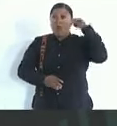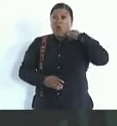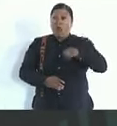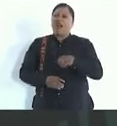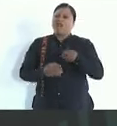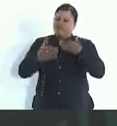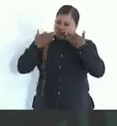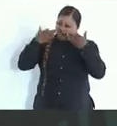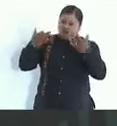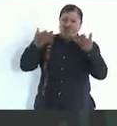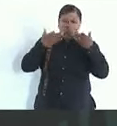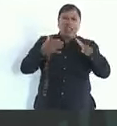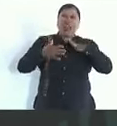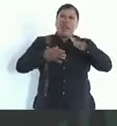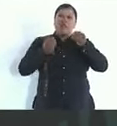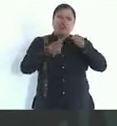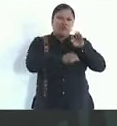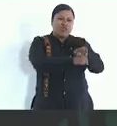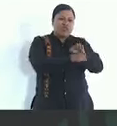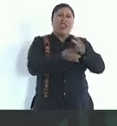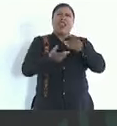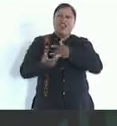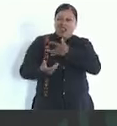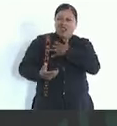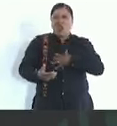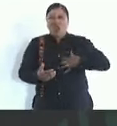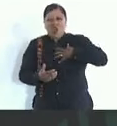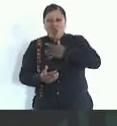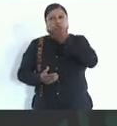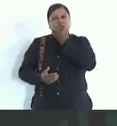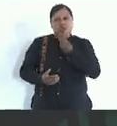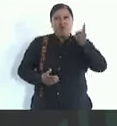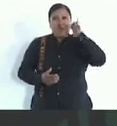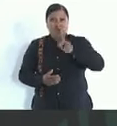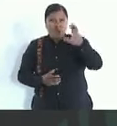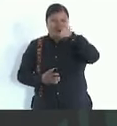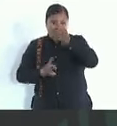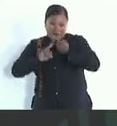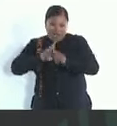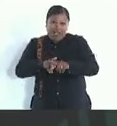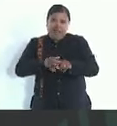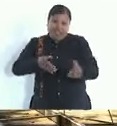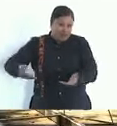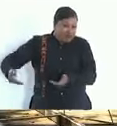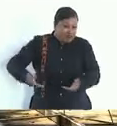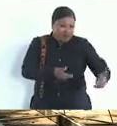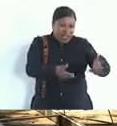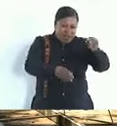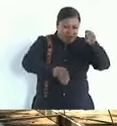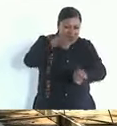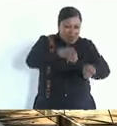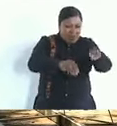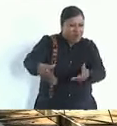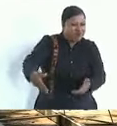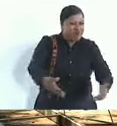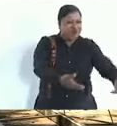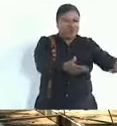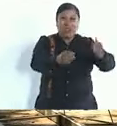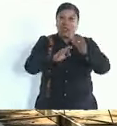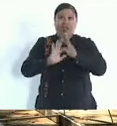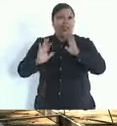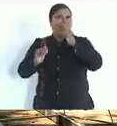del entusiasmo de hombres y mujeres que participaron durante la construcción de estos bellos caminos que hoy culminan